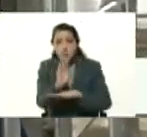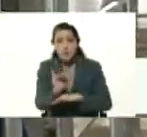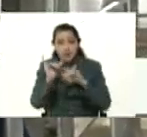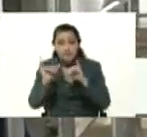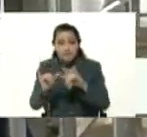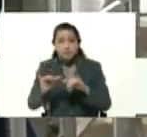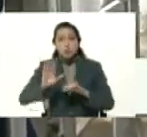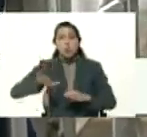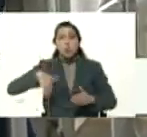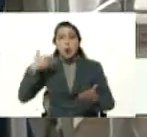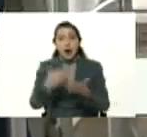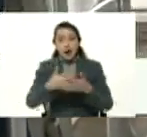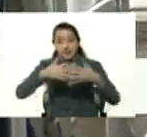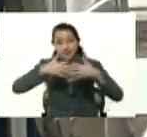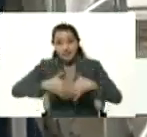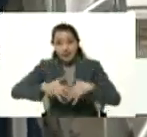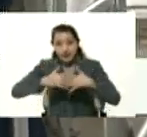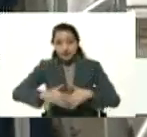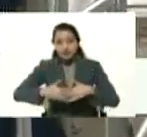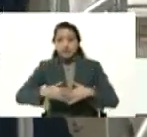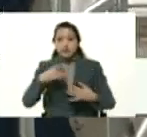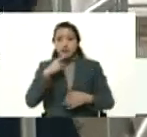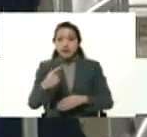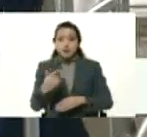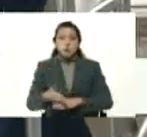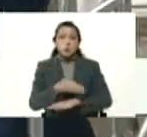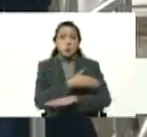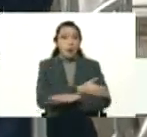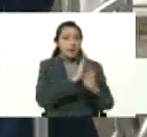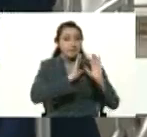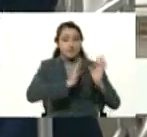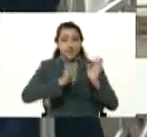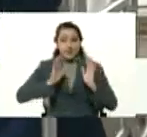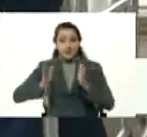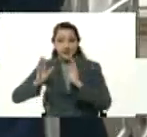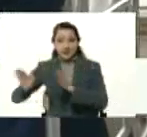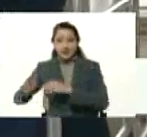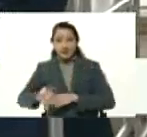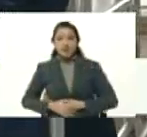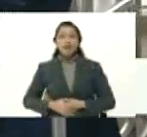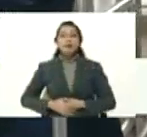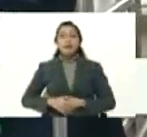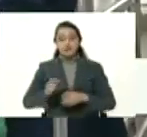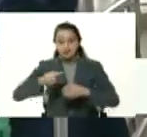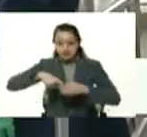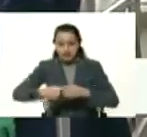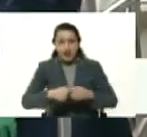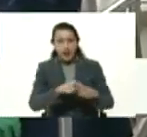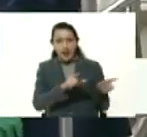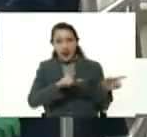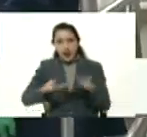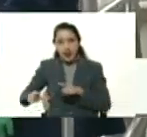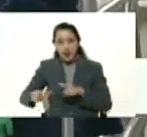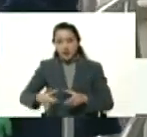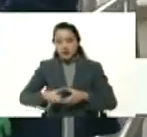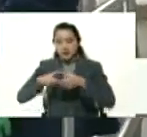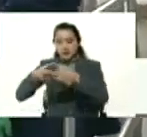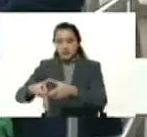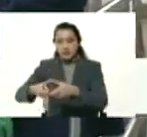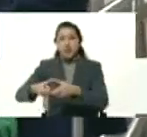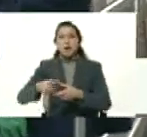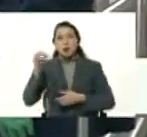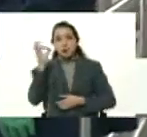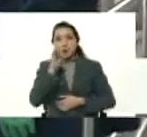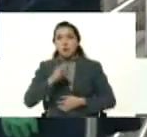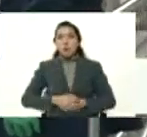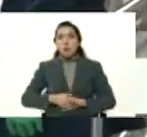esta planta y como ya lo han dicho, ¿quién más no quiere un diablito Underwood a través de los mejores ingredientes